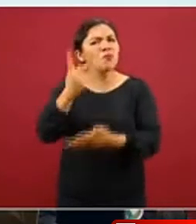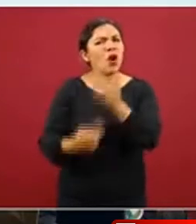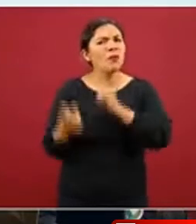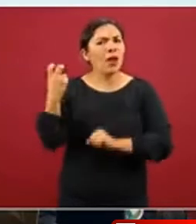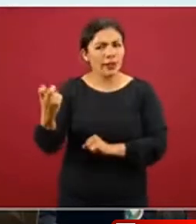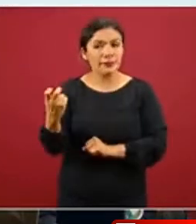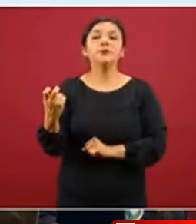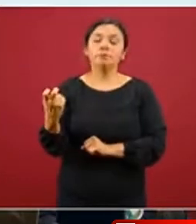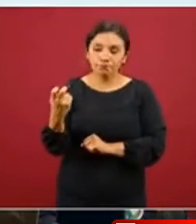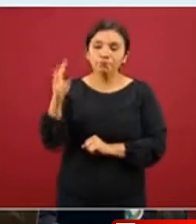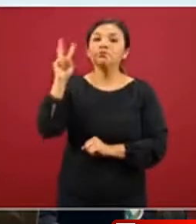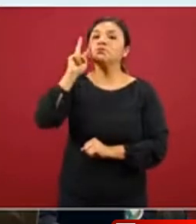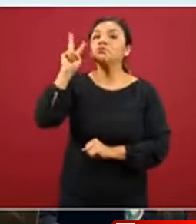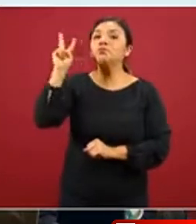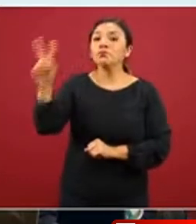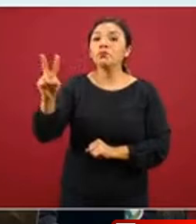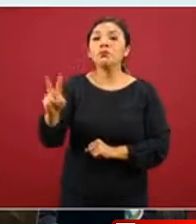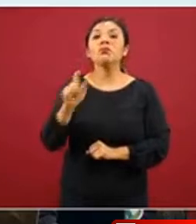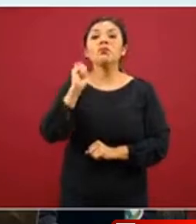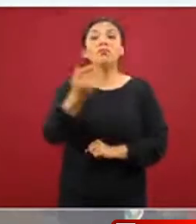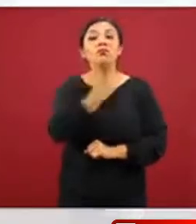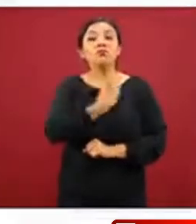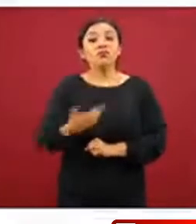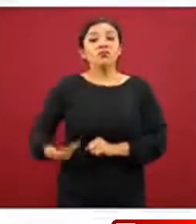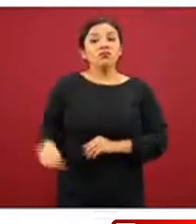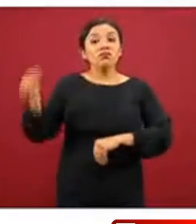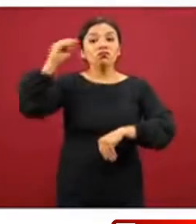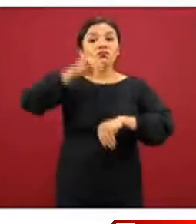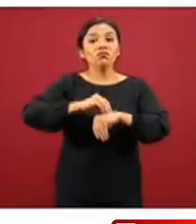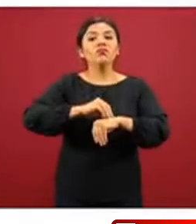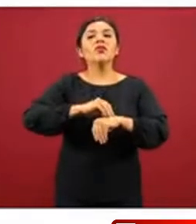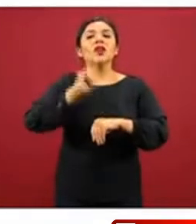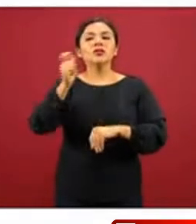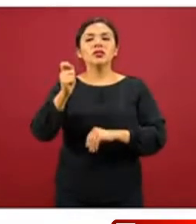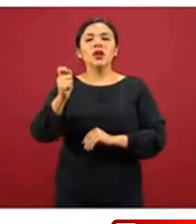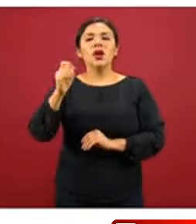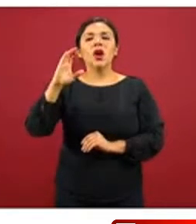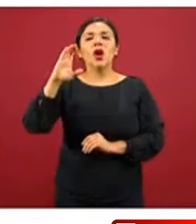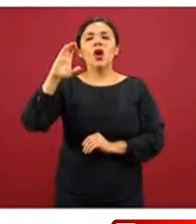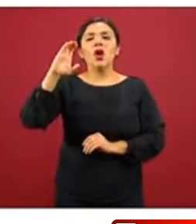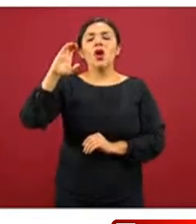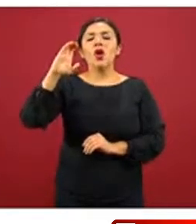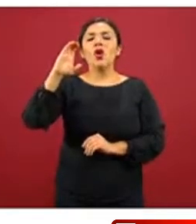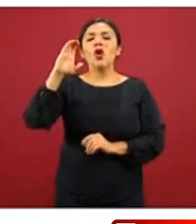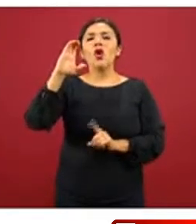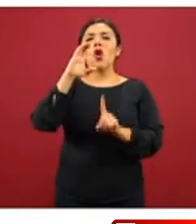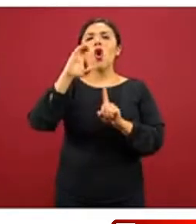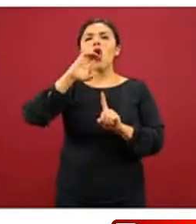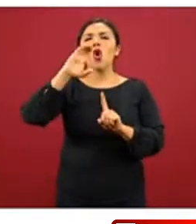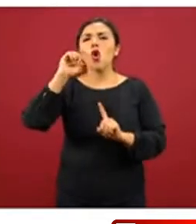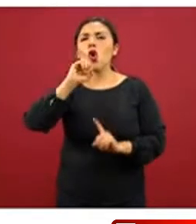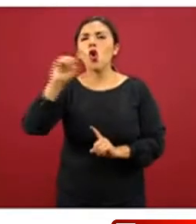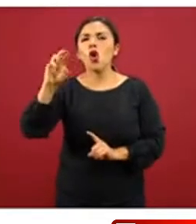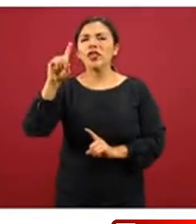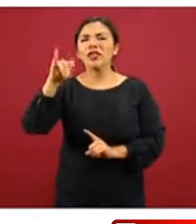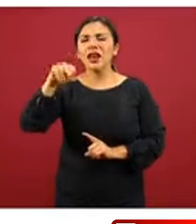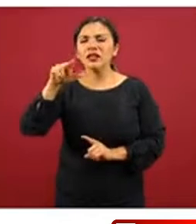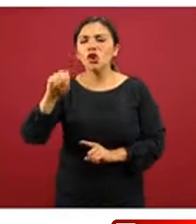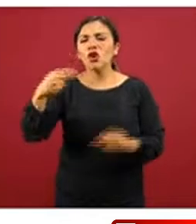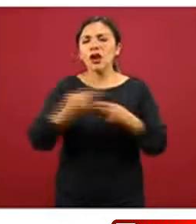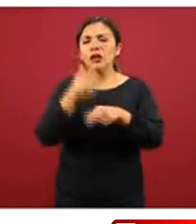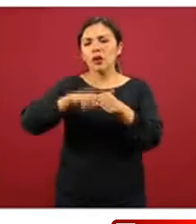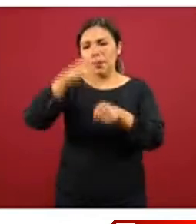ahí vemos que lo preside la Coordinación Nacional de Protección Civil. Por Ley General de